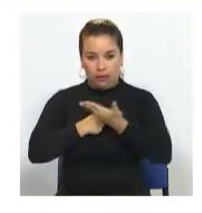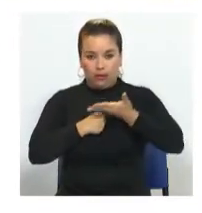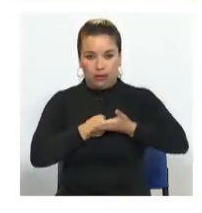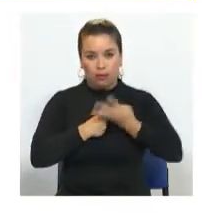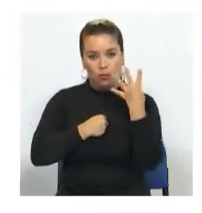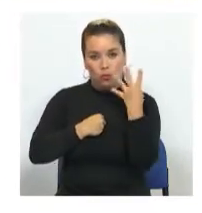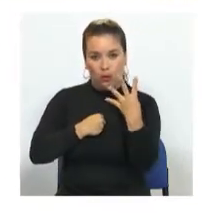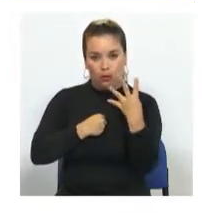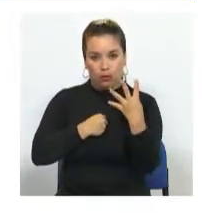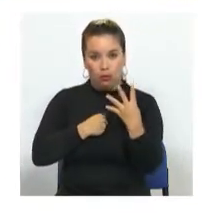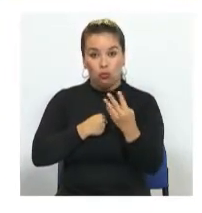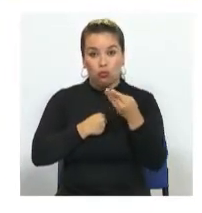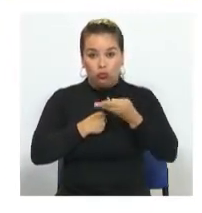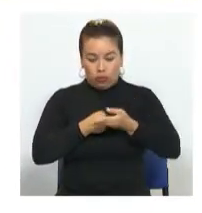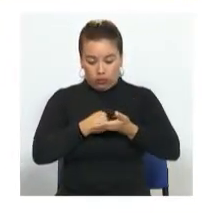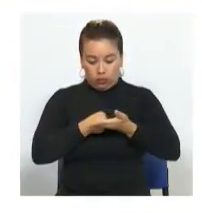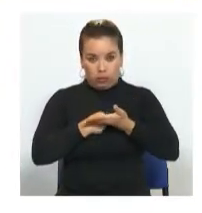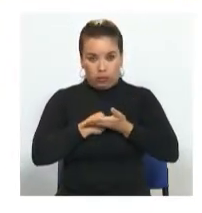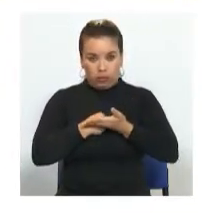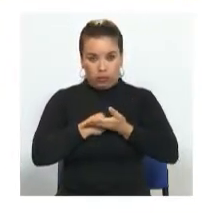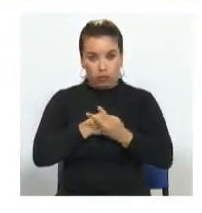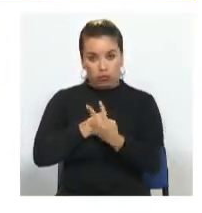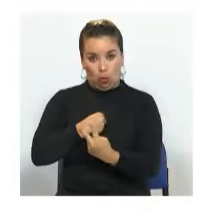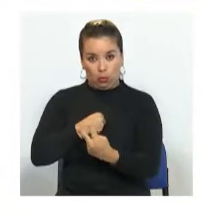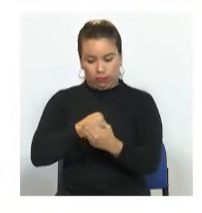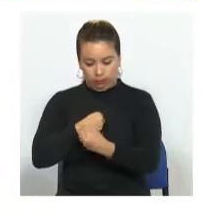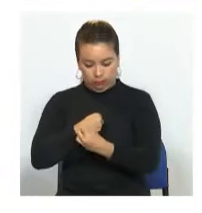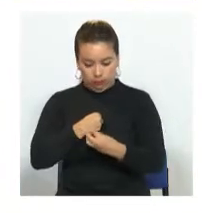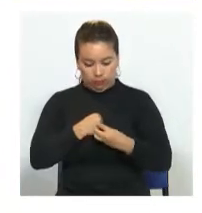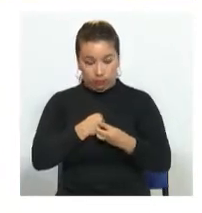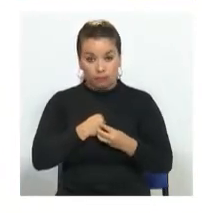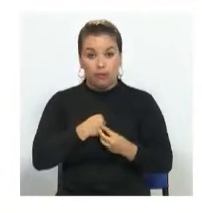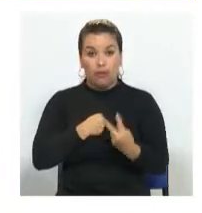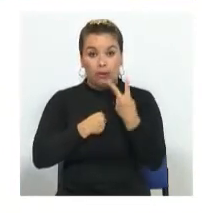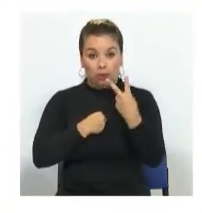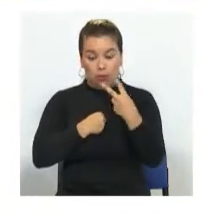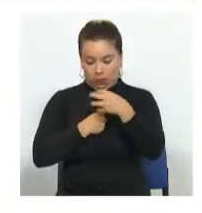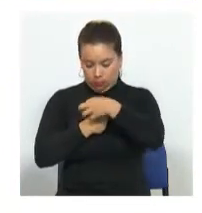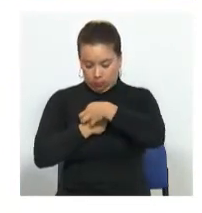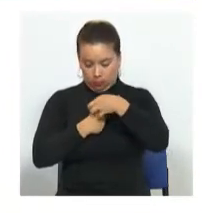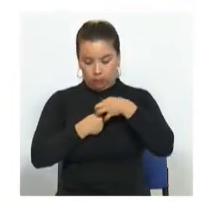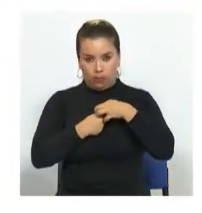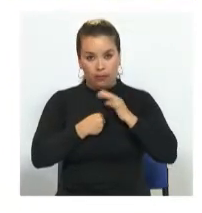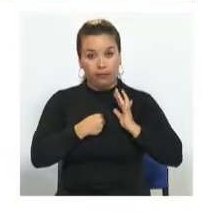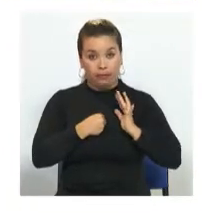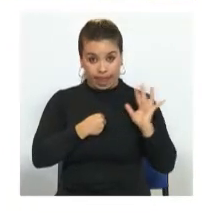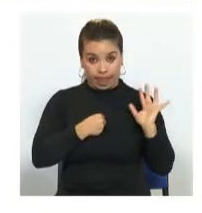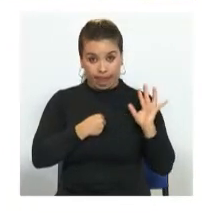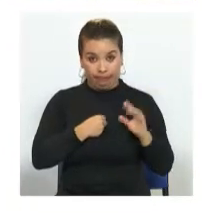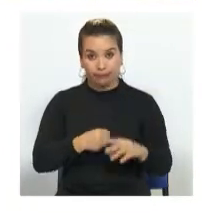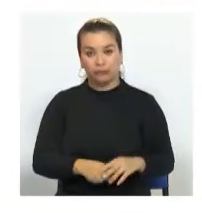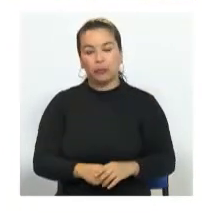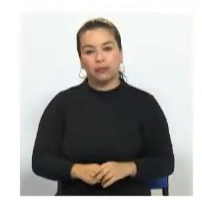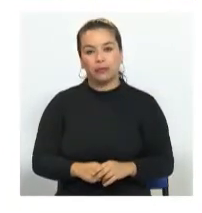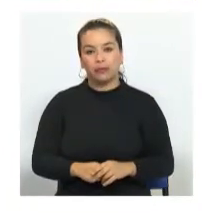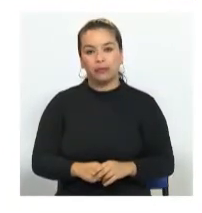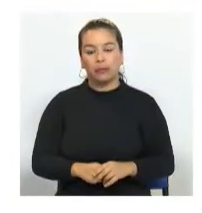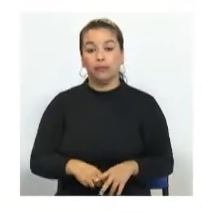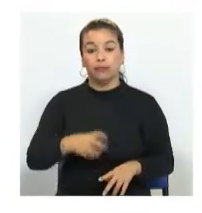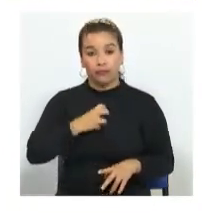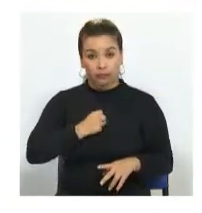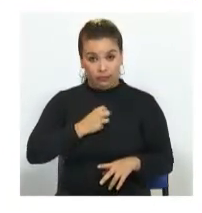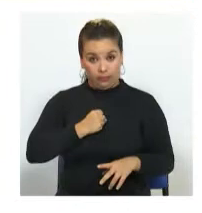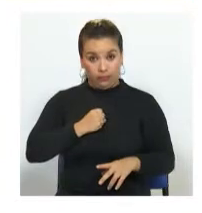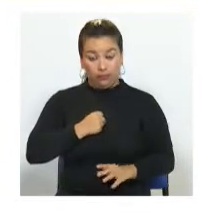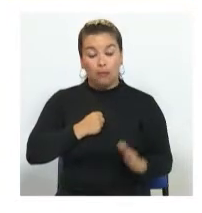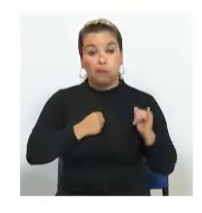cámaras inferiores, que son los ventrículos, y 2 cámaras superiores, que son las aurículas. Y el corazón también tiene